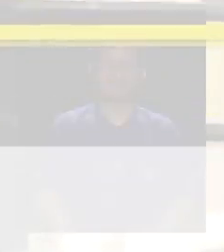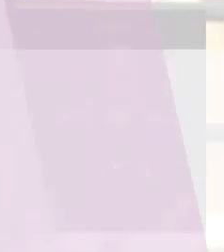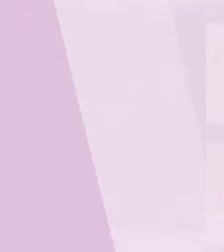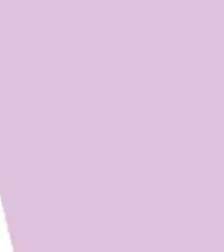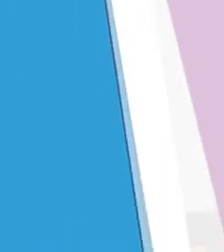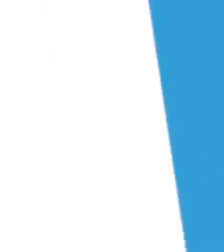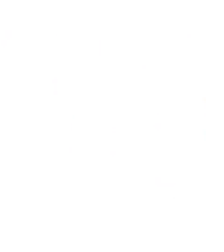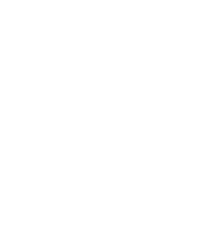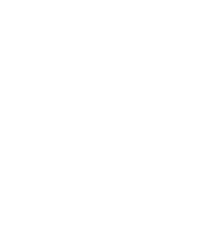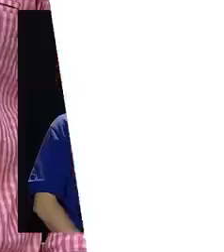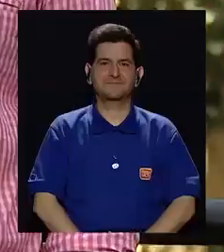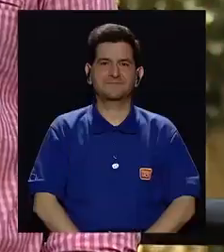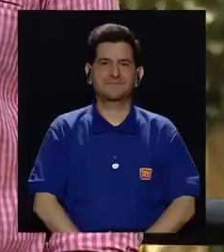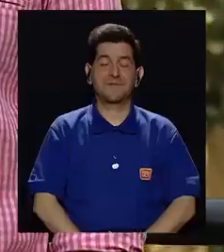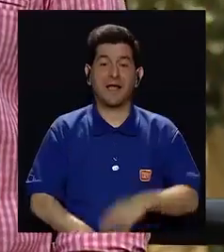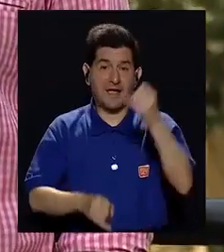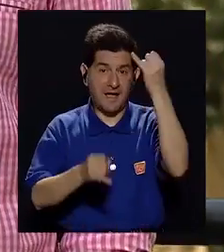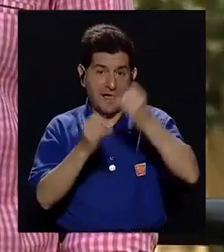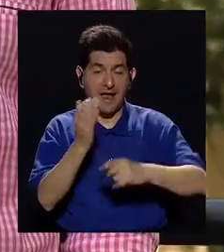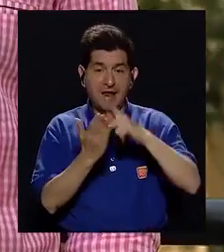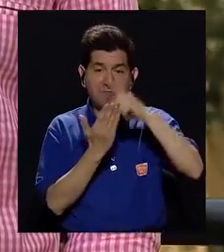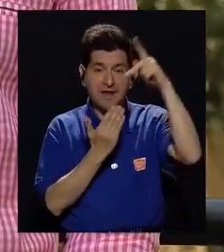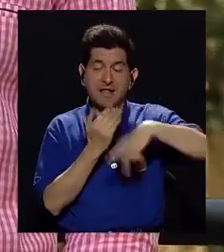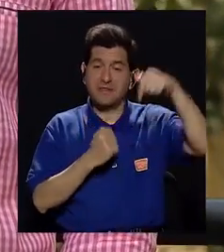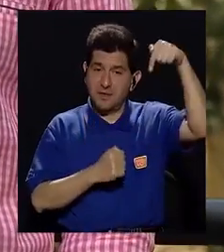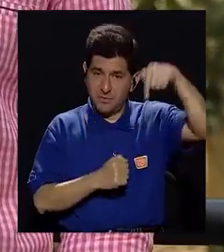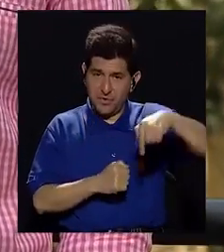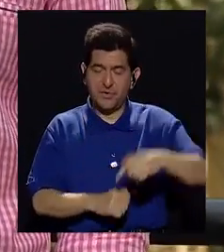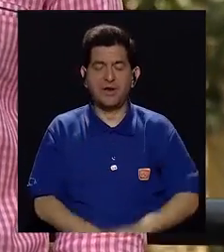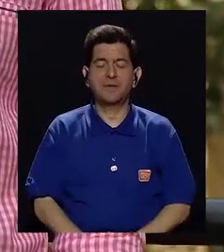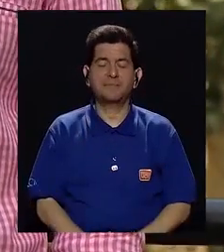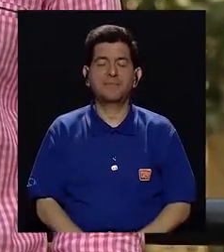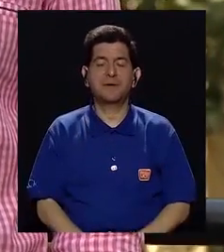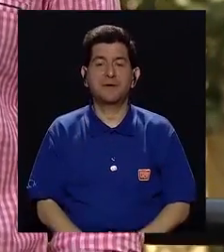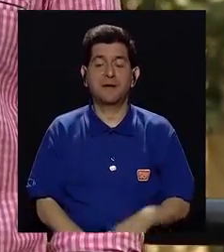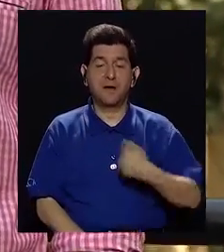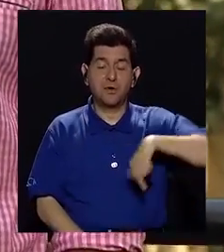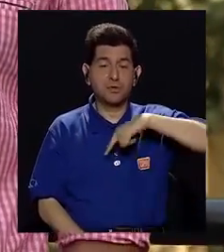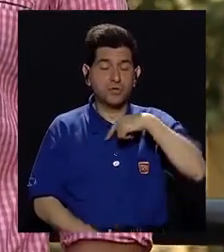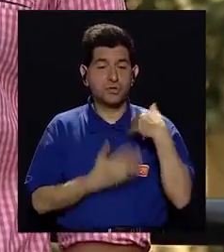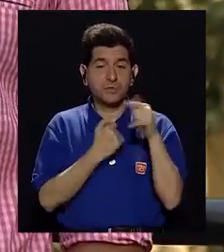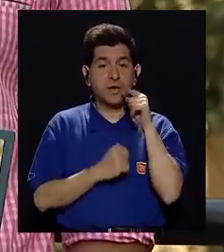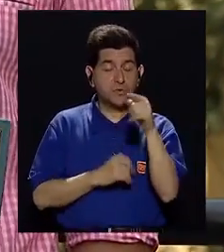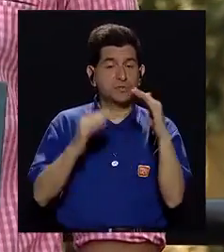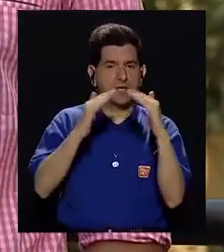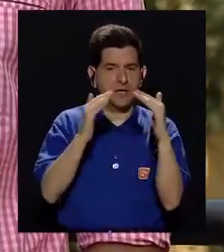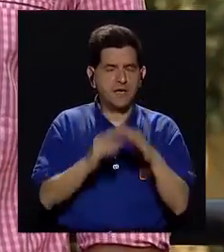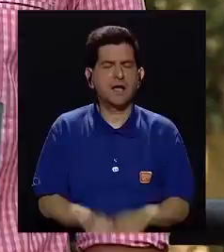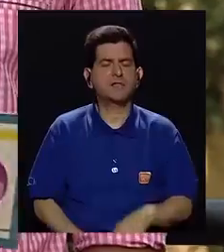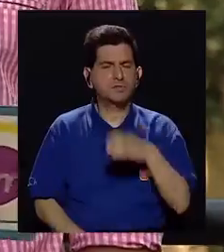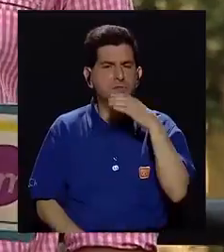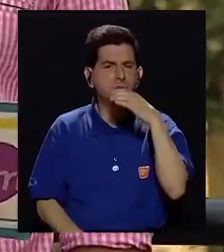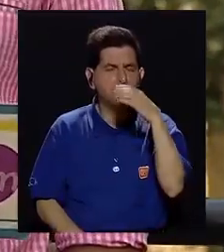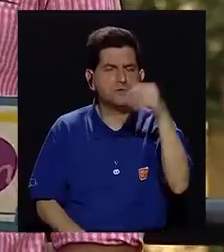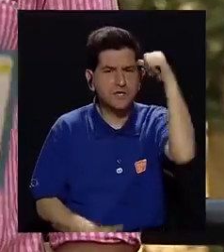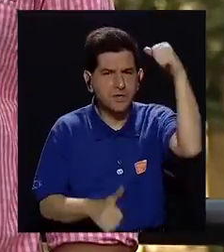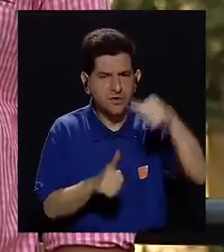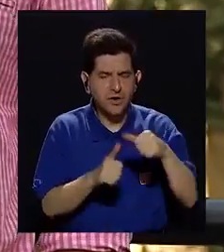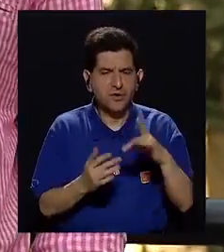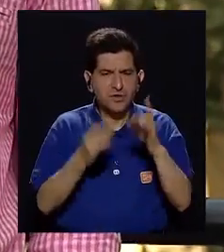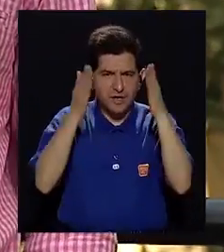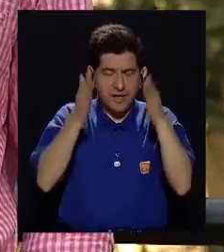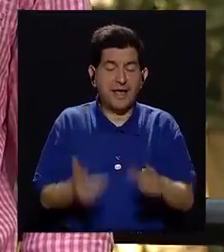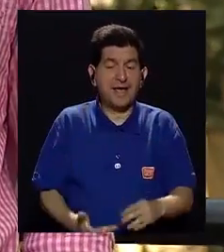Sí. Con esto llegamos al final de nuestro programa, esperando que allá en sus hogares hayan tomado nota de los consejos